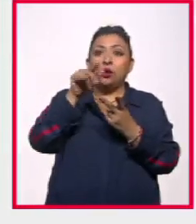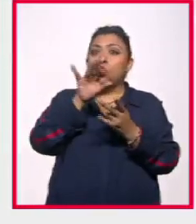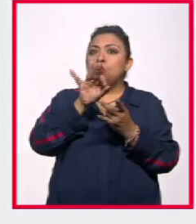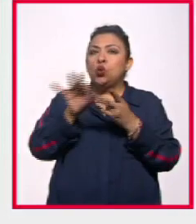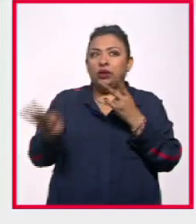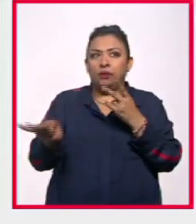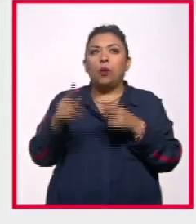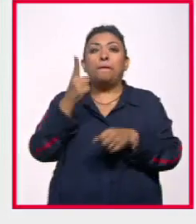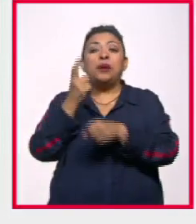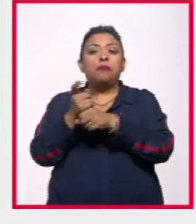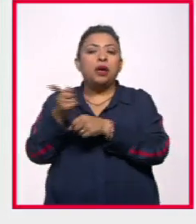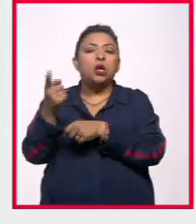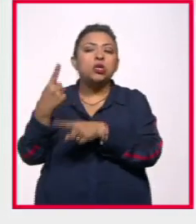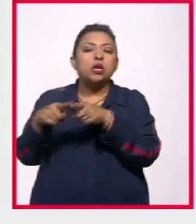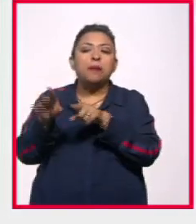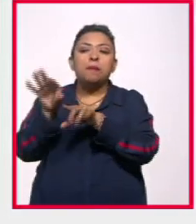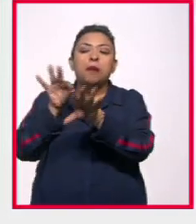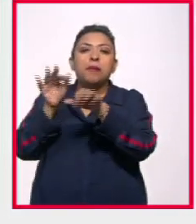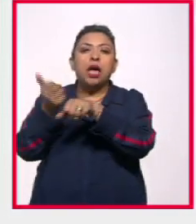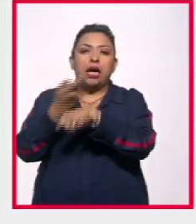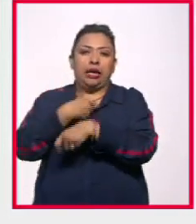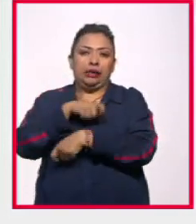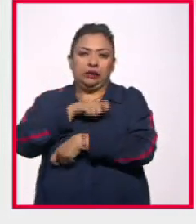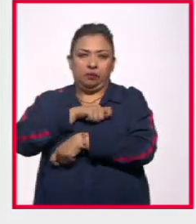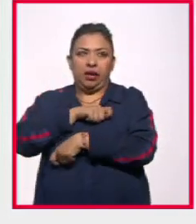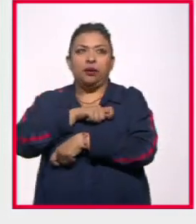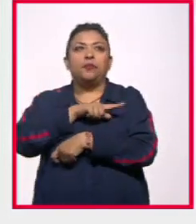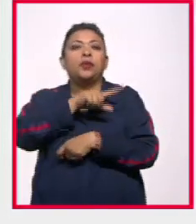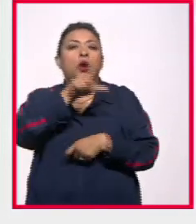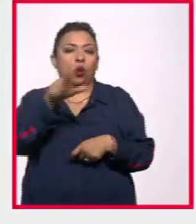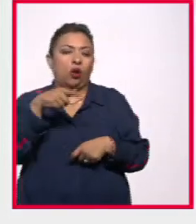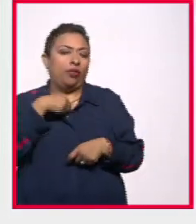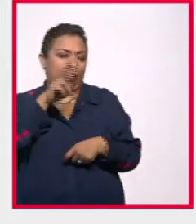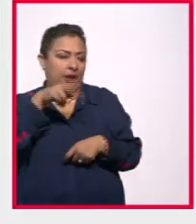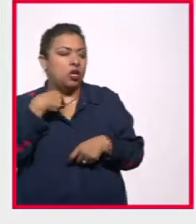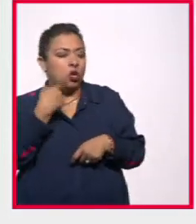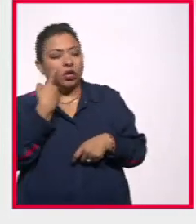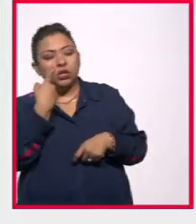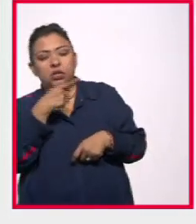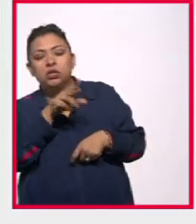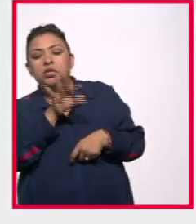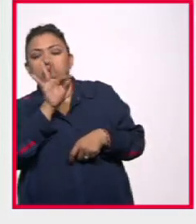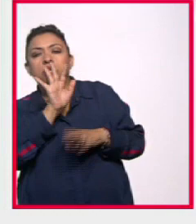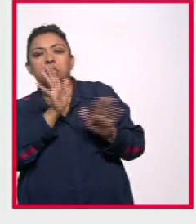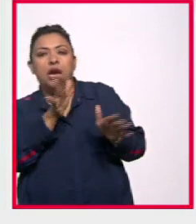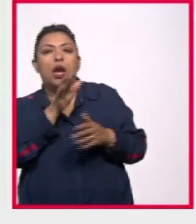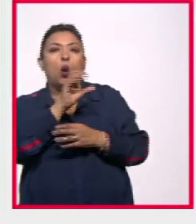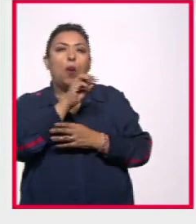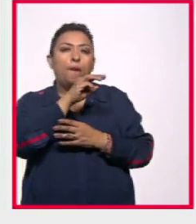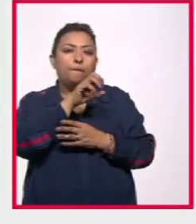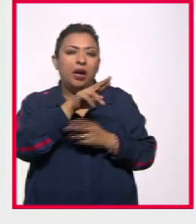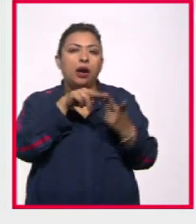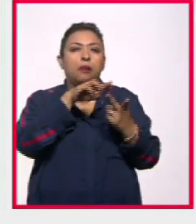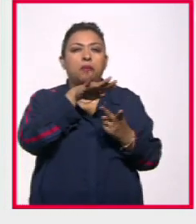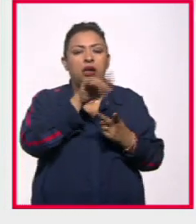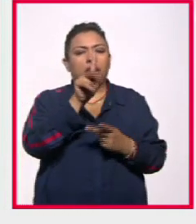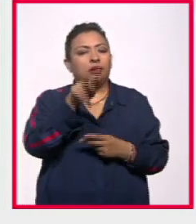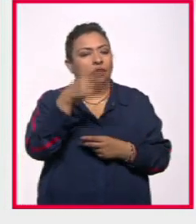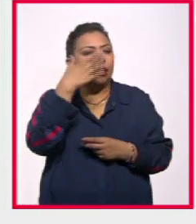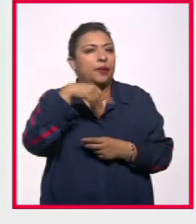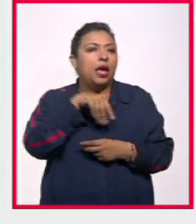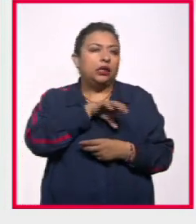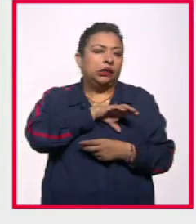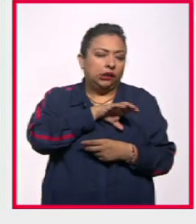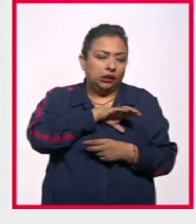primero me arropé en España y luego dije, yo quería a Omar y a Mariana, sabía que eran muy queridos y eran idóneos para ellos,